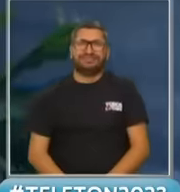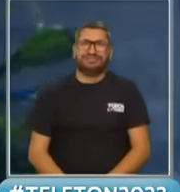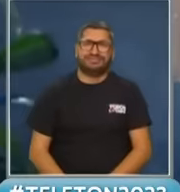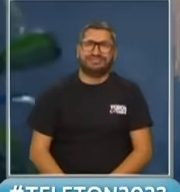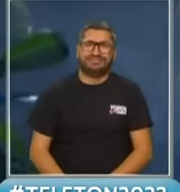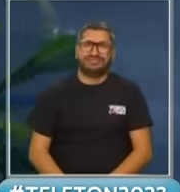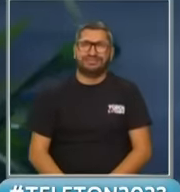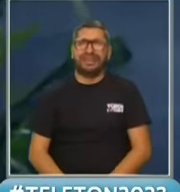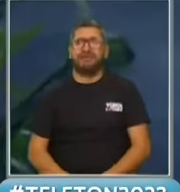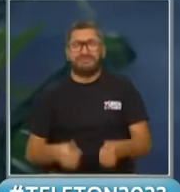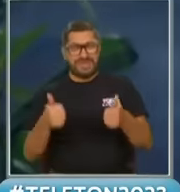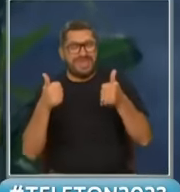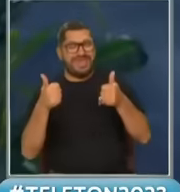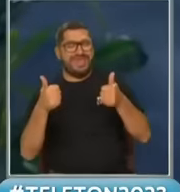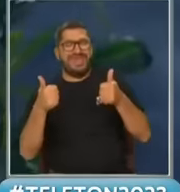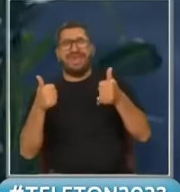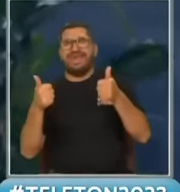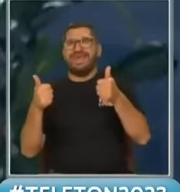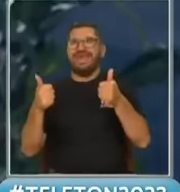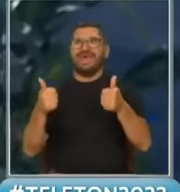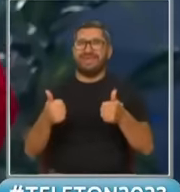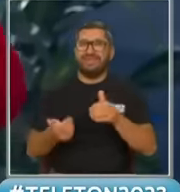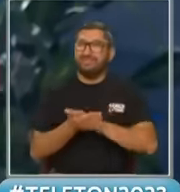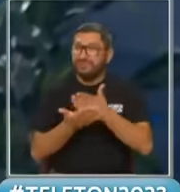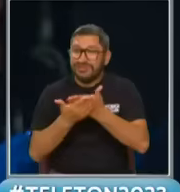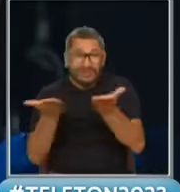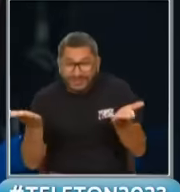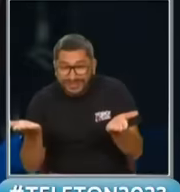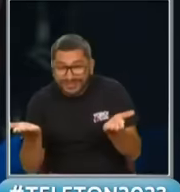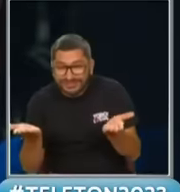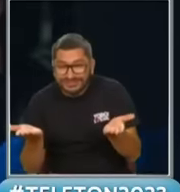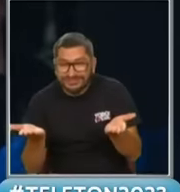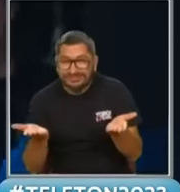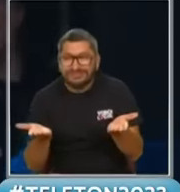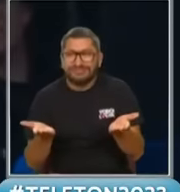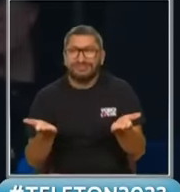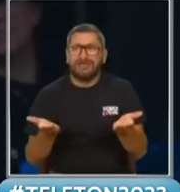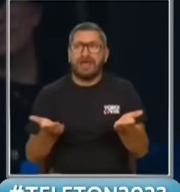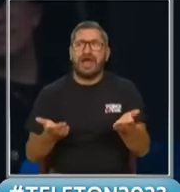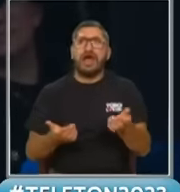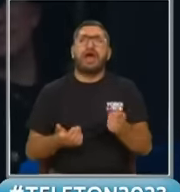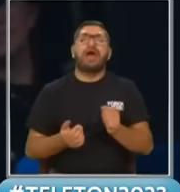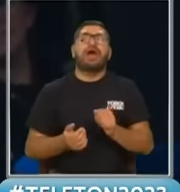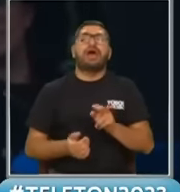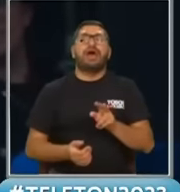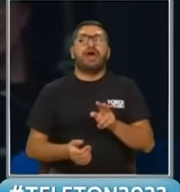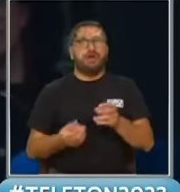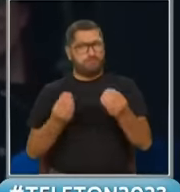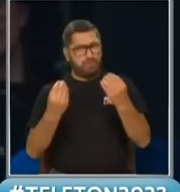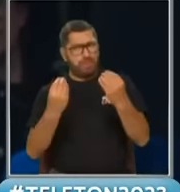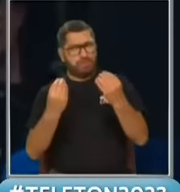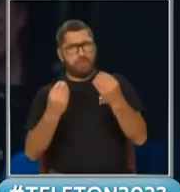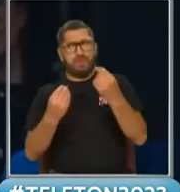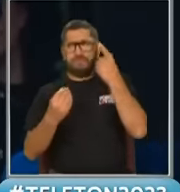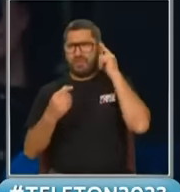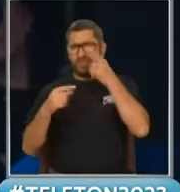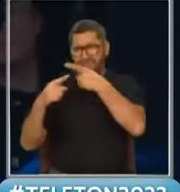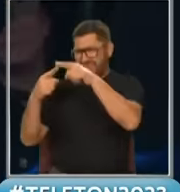Muy bien, muy bien. ¿Cómo están? Oye, ¿tan buenos los multirol?